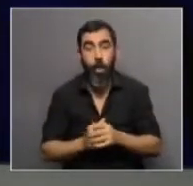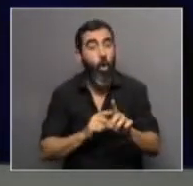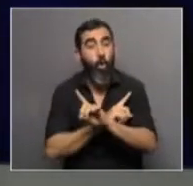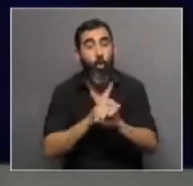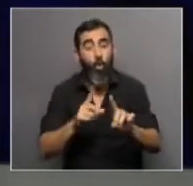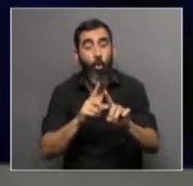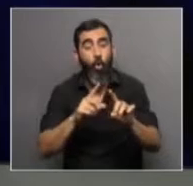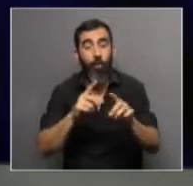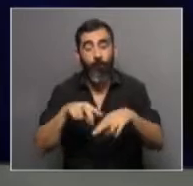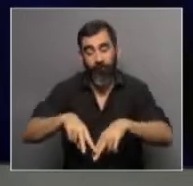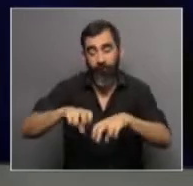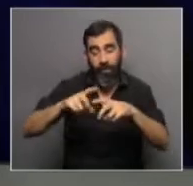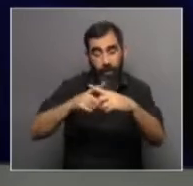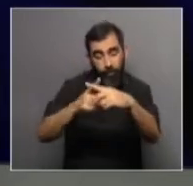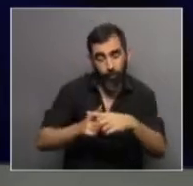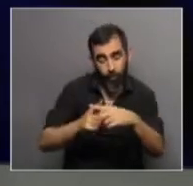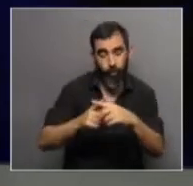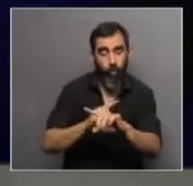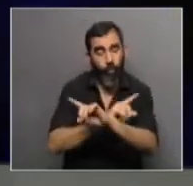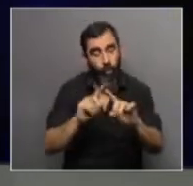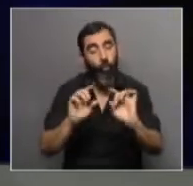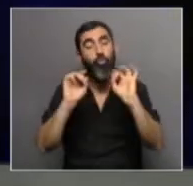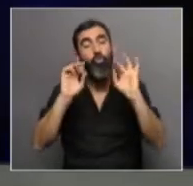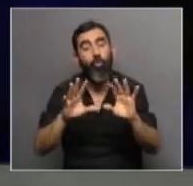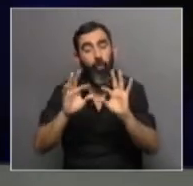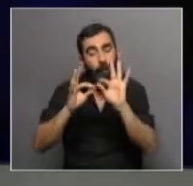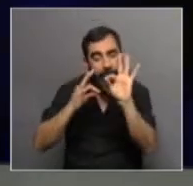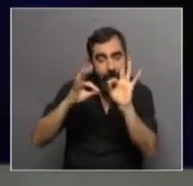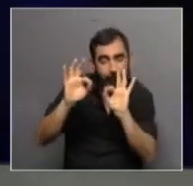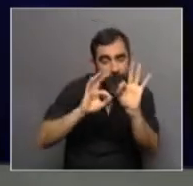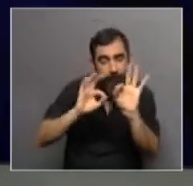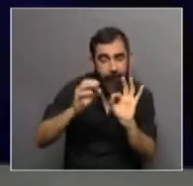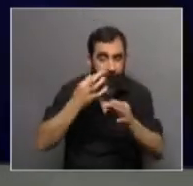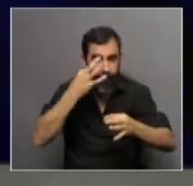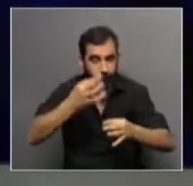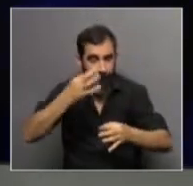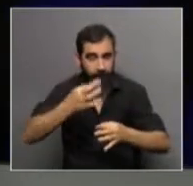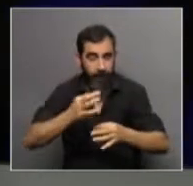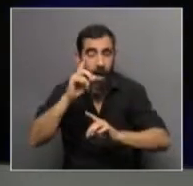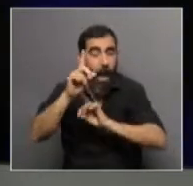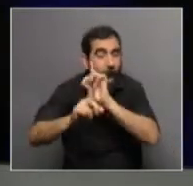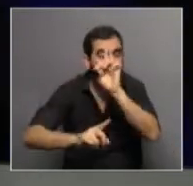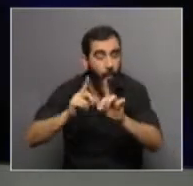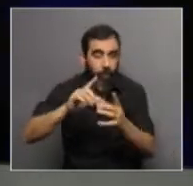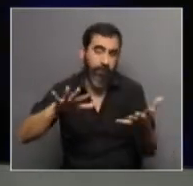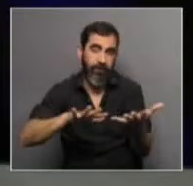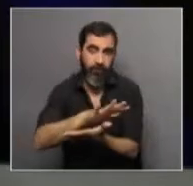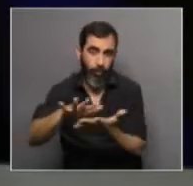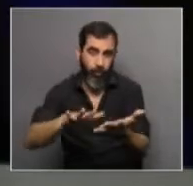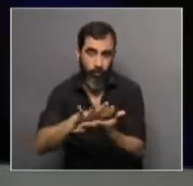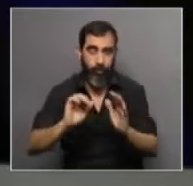de screening, sino que es como para afinar el diagnóstico en determinadas